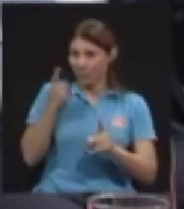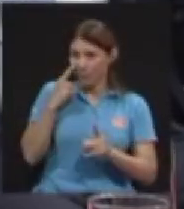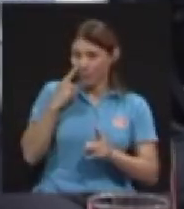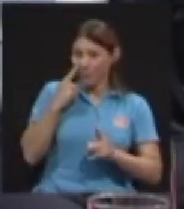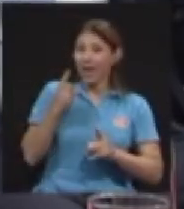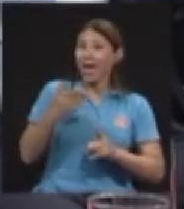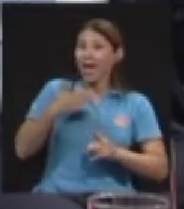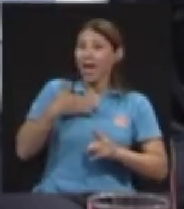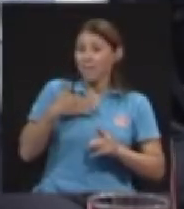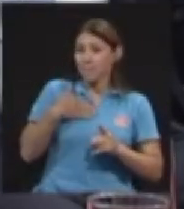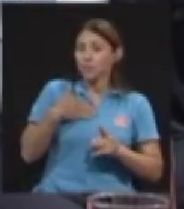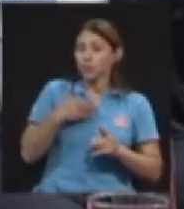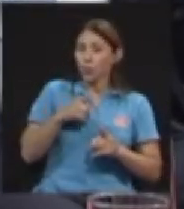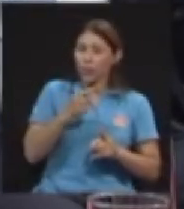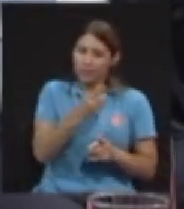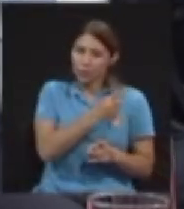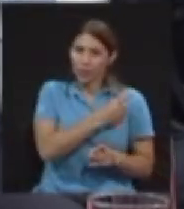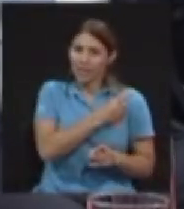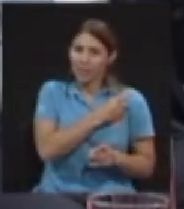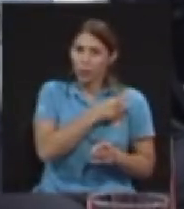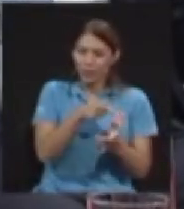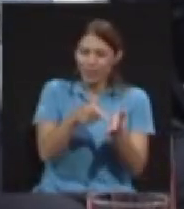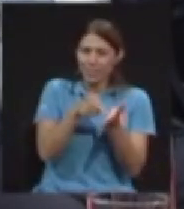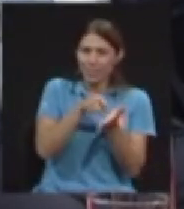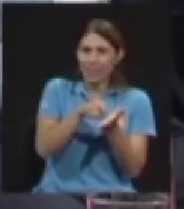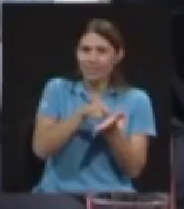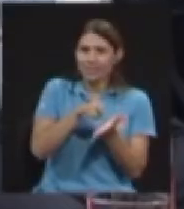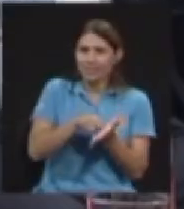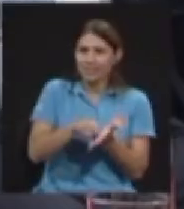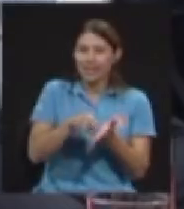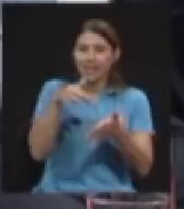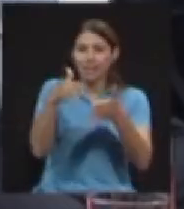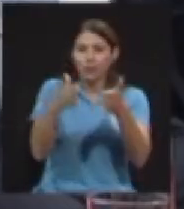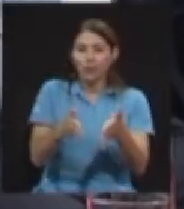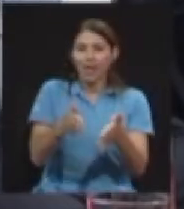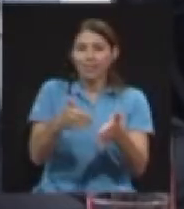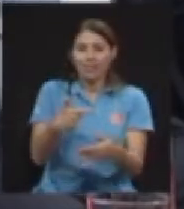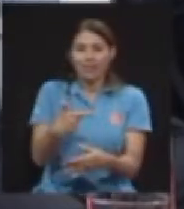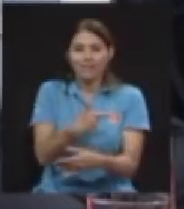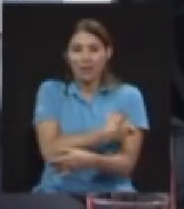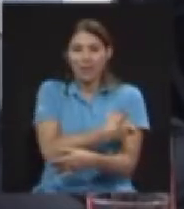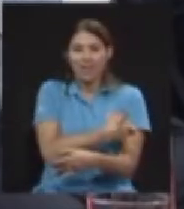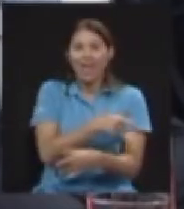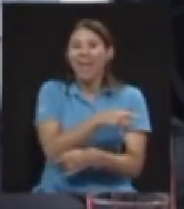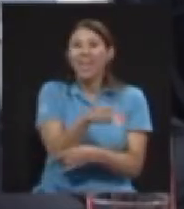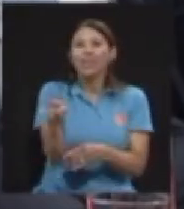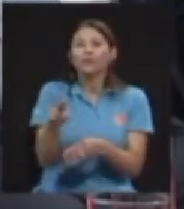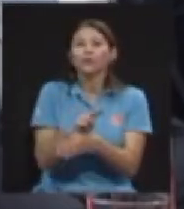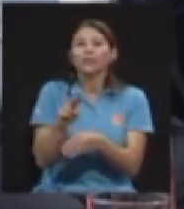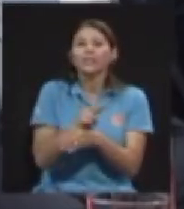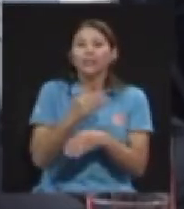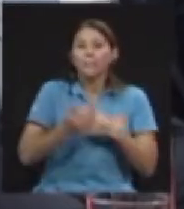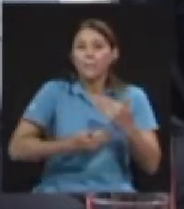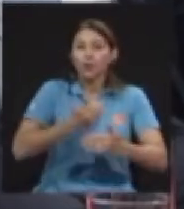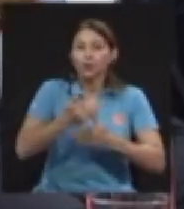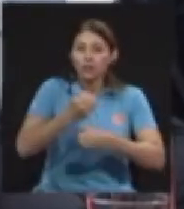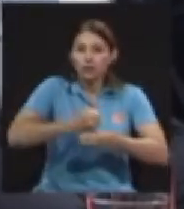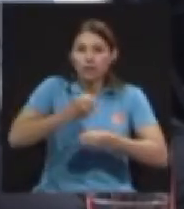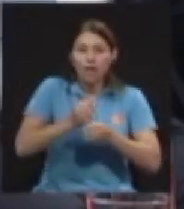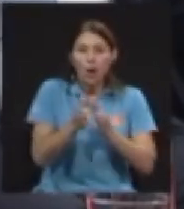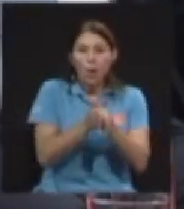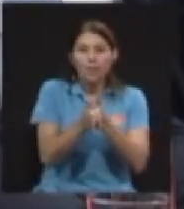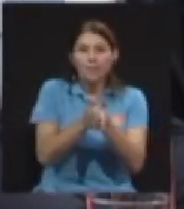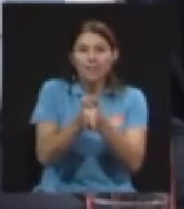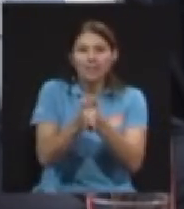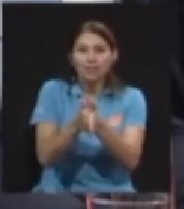dirigir tesis, por ejemplo, de estudiantes de enfermería, en donde utilizan procesos de optimización que se aplican